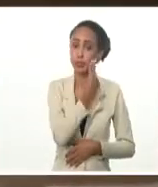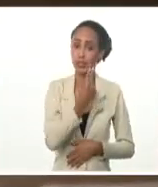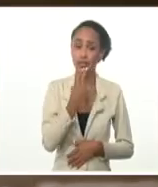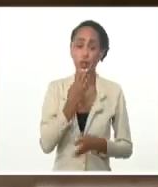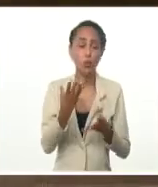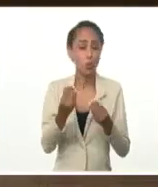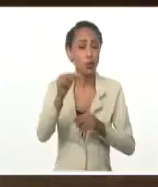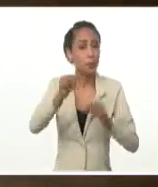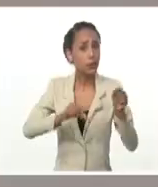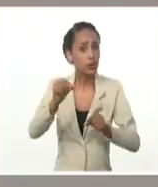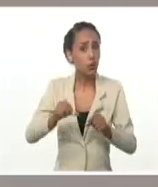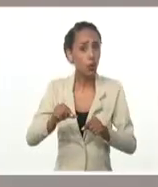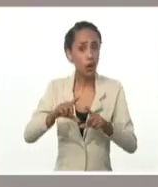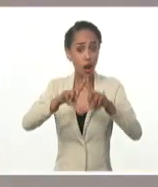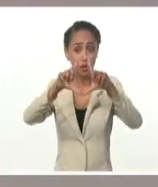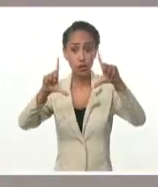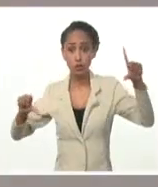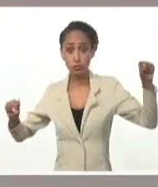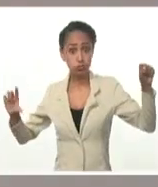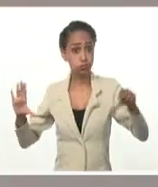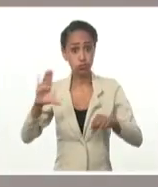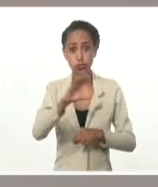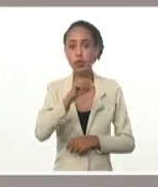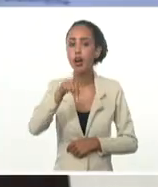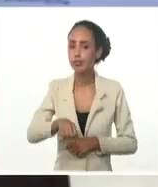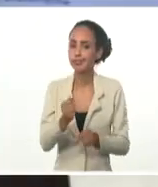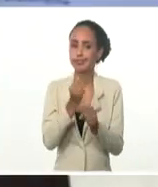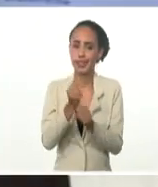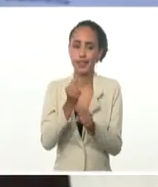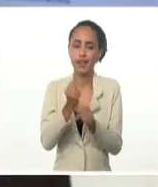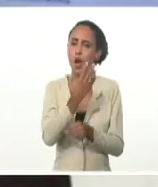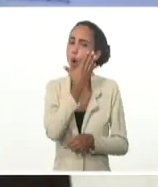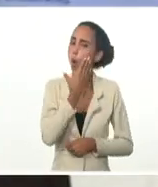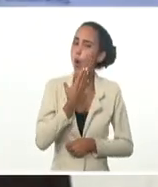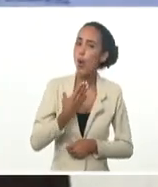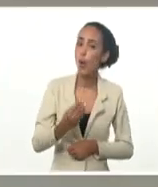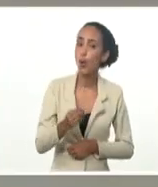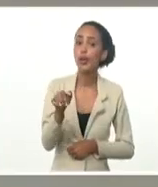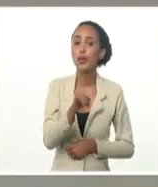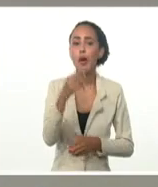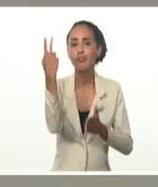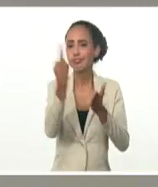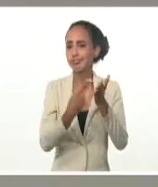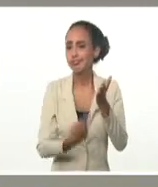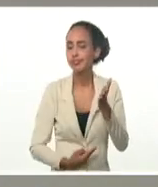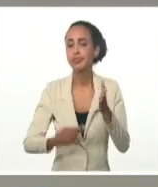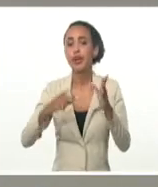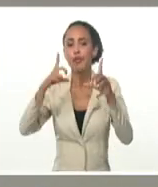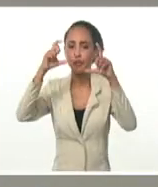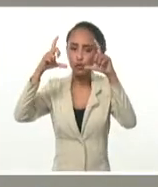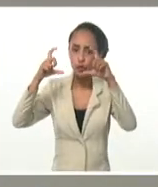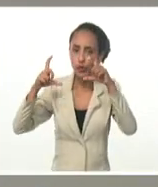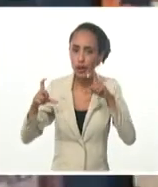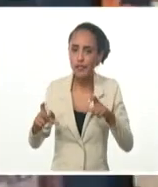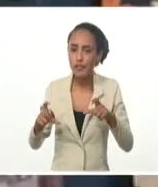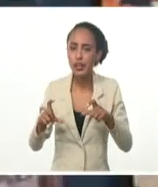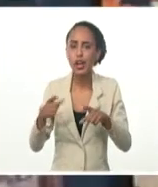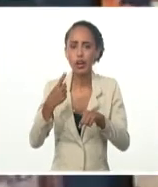todo el país. Creadores de extenso currículo o jóvenes asumen pinturas, fotografías, cerámicas